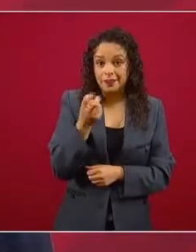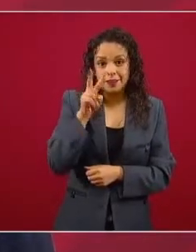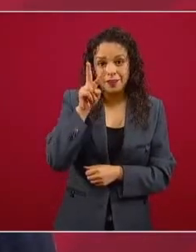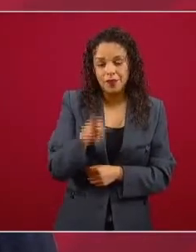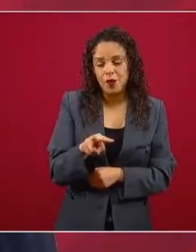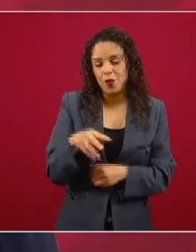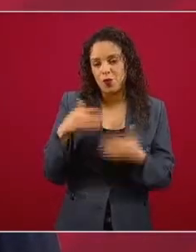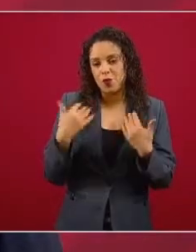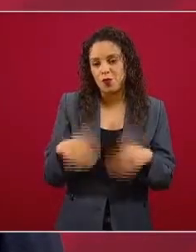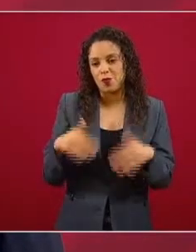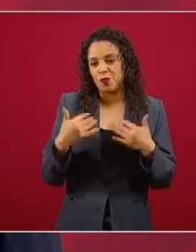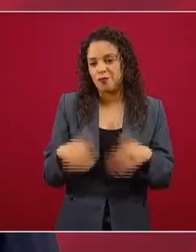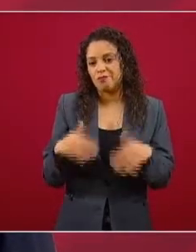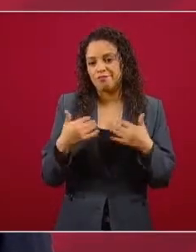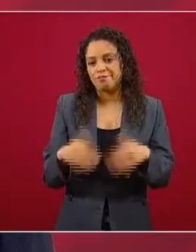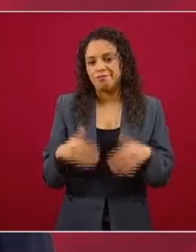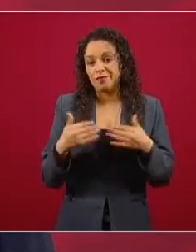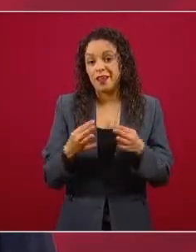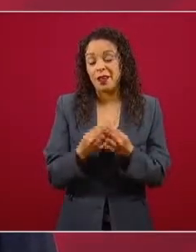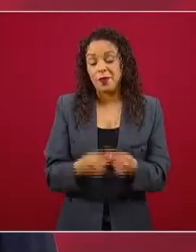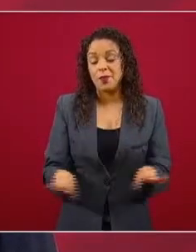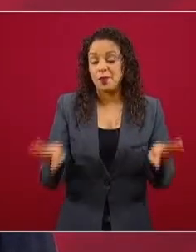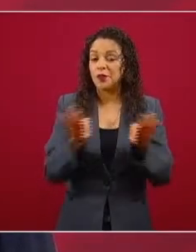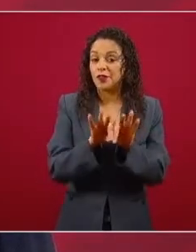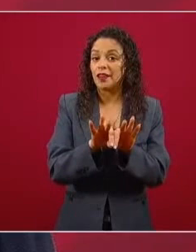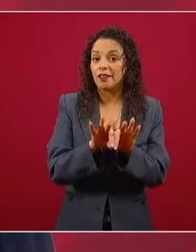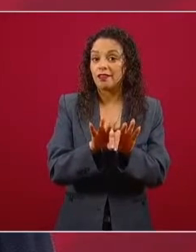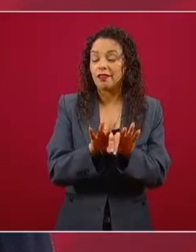nota muy importante.